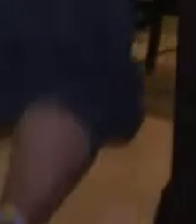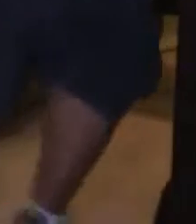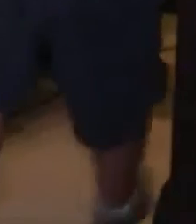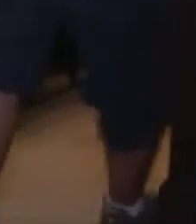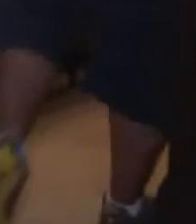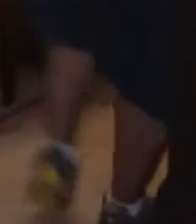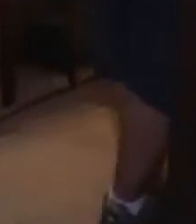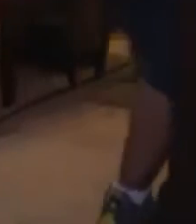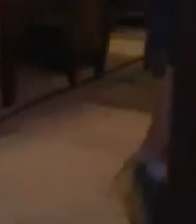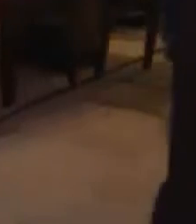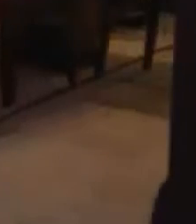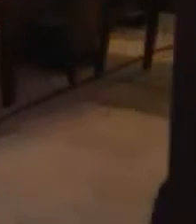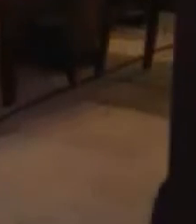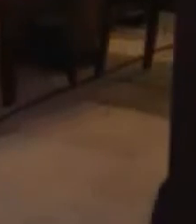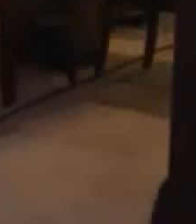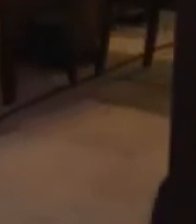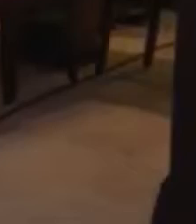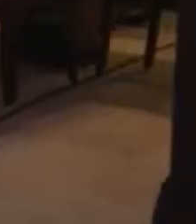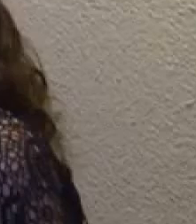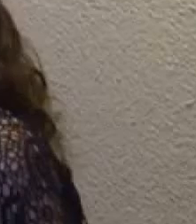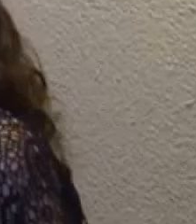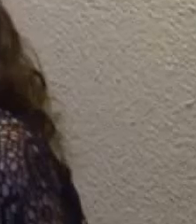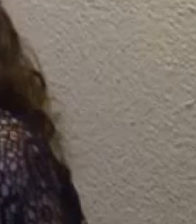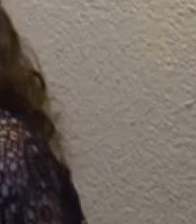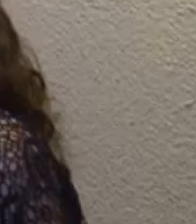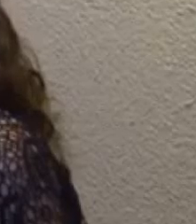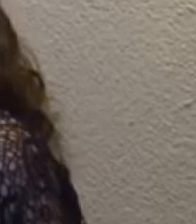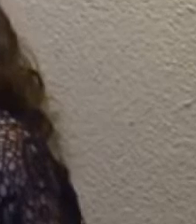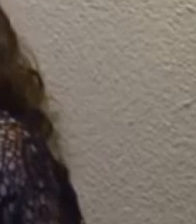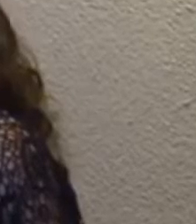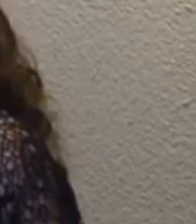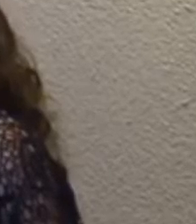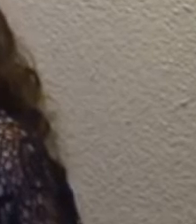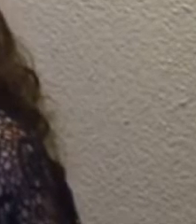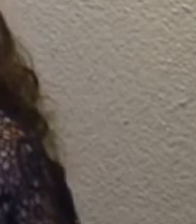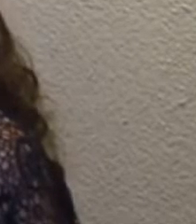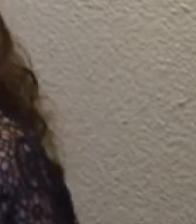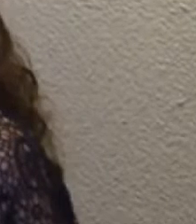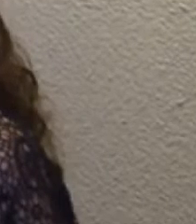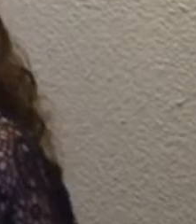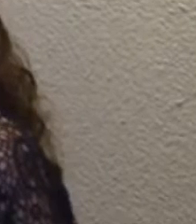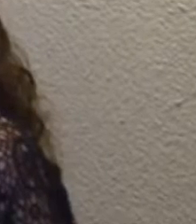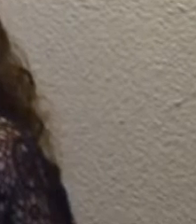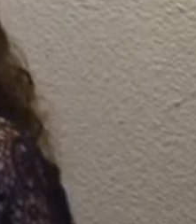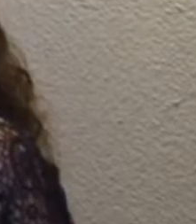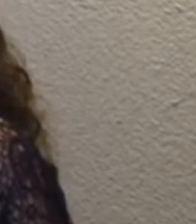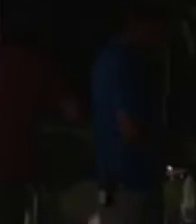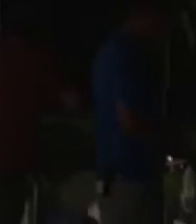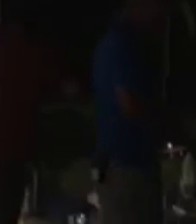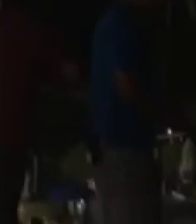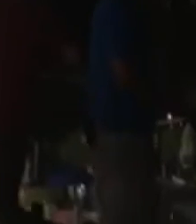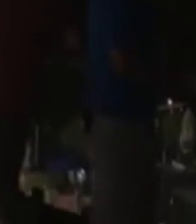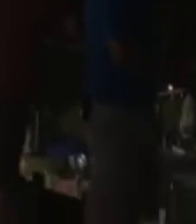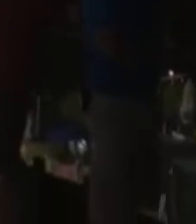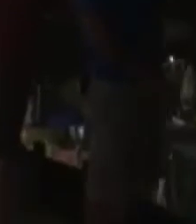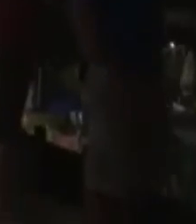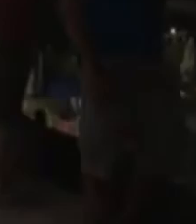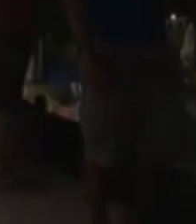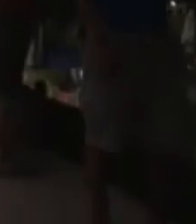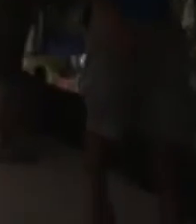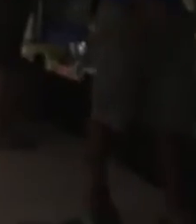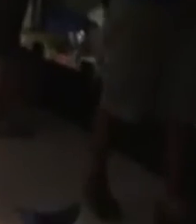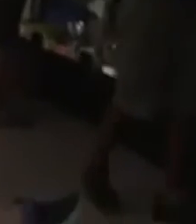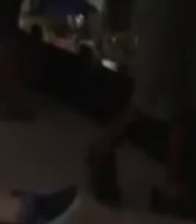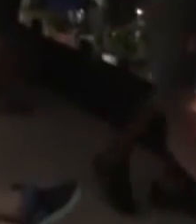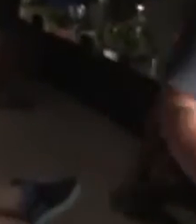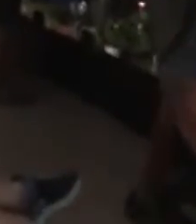El presidente de la Comisión de Filmaciones dice que en el estado se ve el incremento de las producciones audiovisuales en este segundo semestre con más de una decena de proyectos de